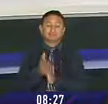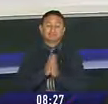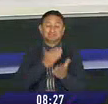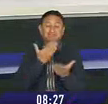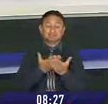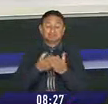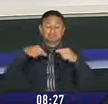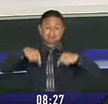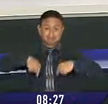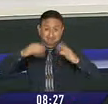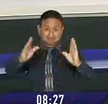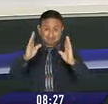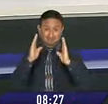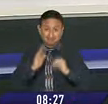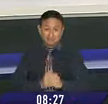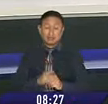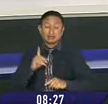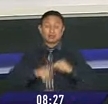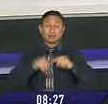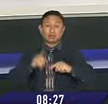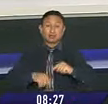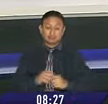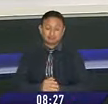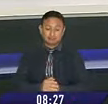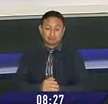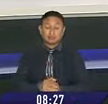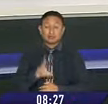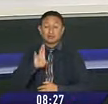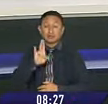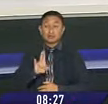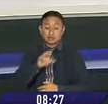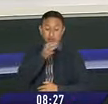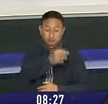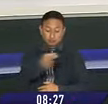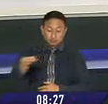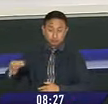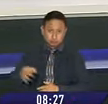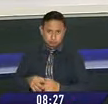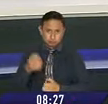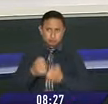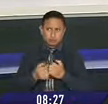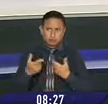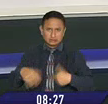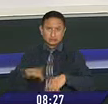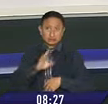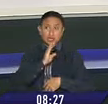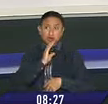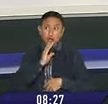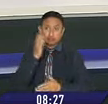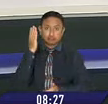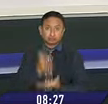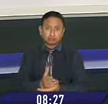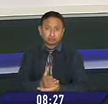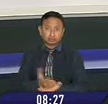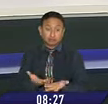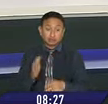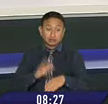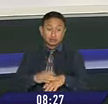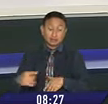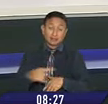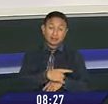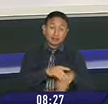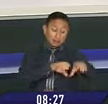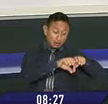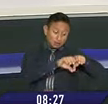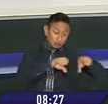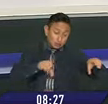Gracias por continuar en nuestra sintonía, amigos televidentes. 7 parroquias de Quito son afectadas por la suspensión del servicio de agua potable debido a la rotura